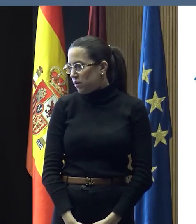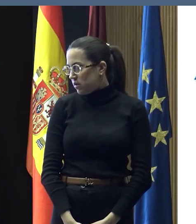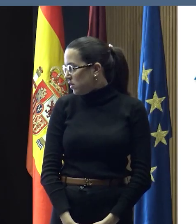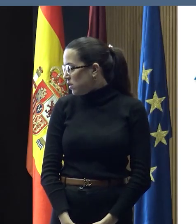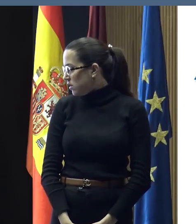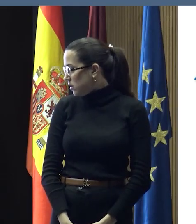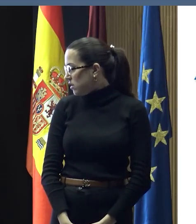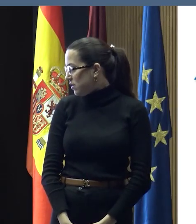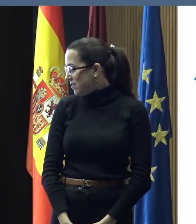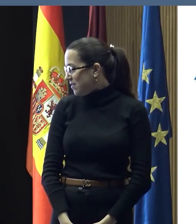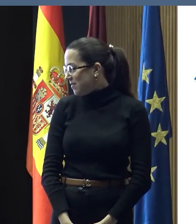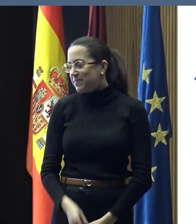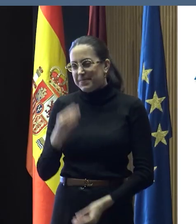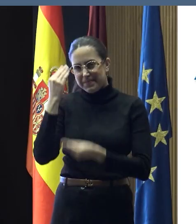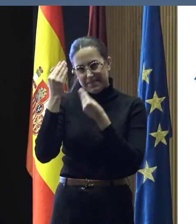Ya lo sé.